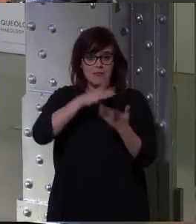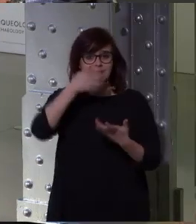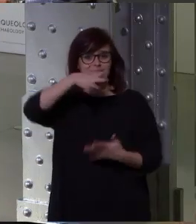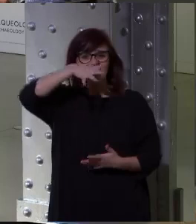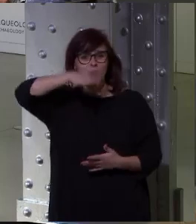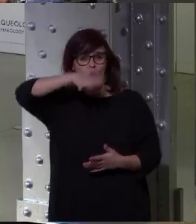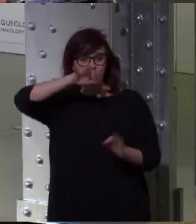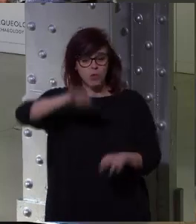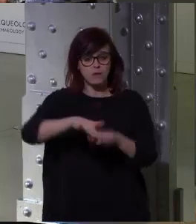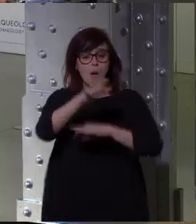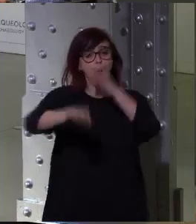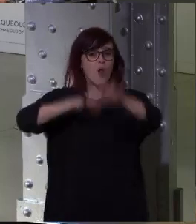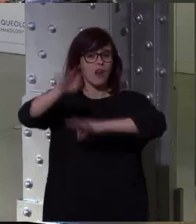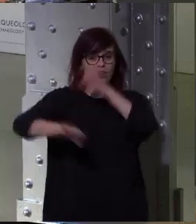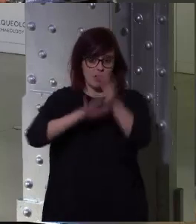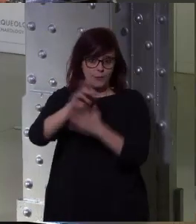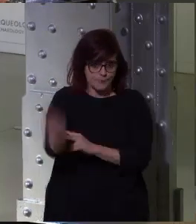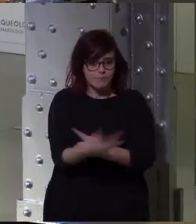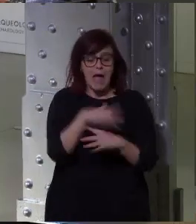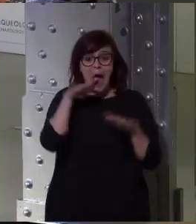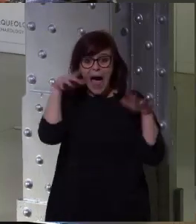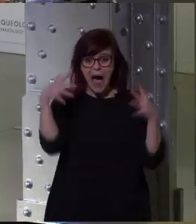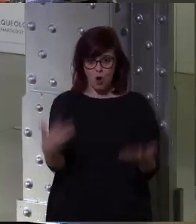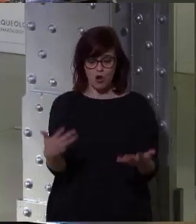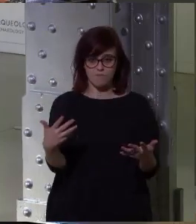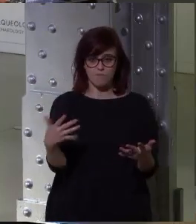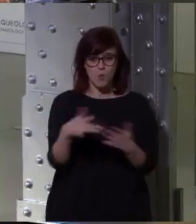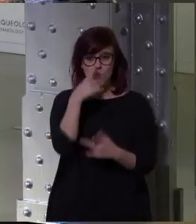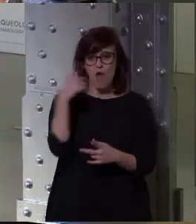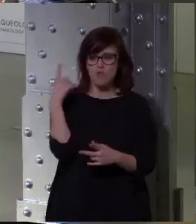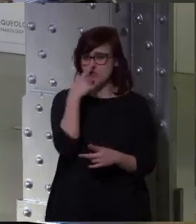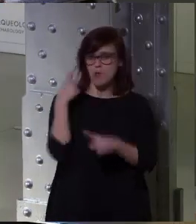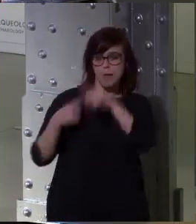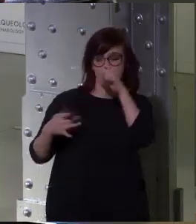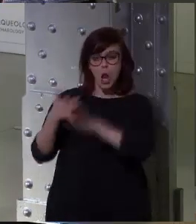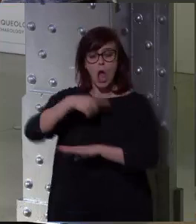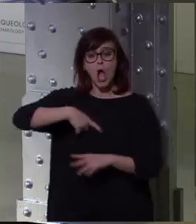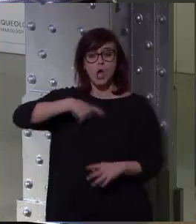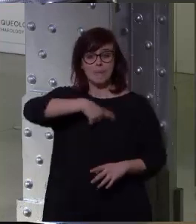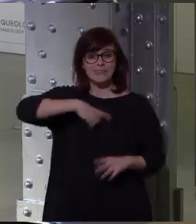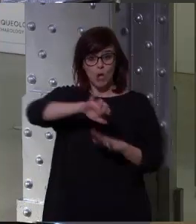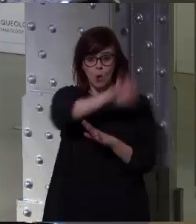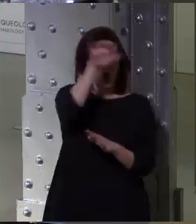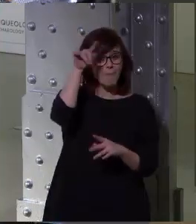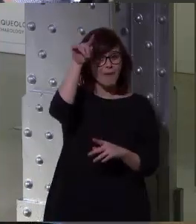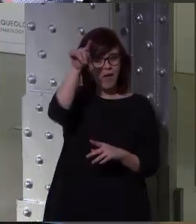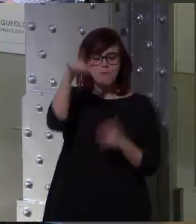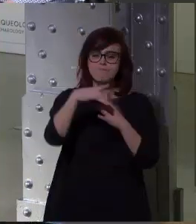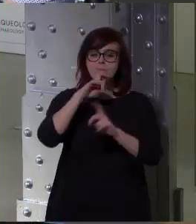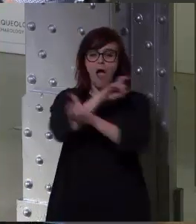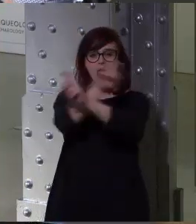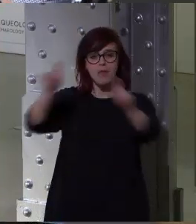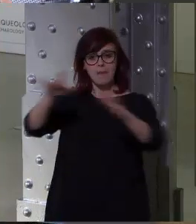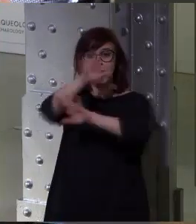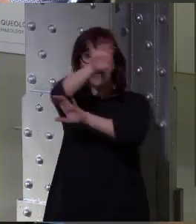por parte de las organizaciones, etcétera, ahora mismo, hace un año y medio, la Comisión Europea hizo un